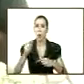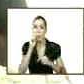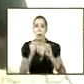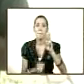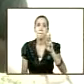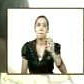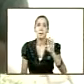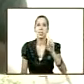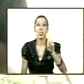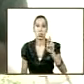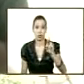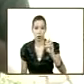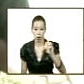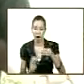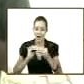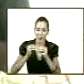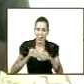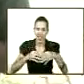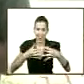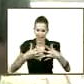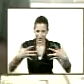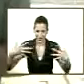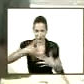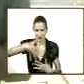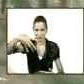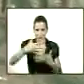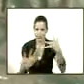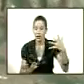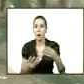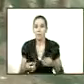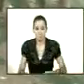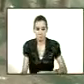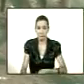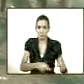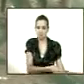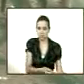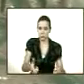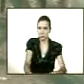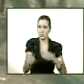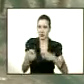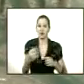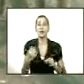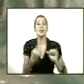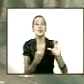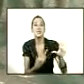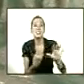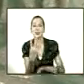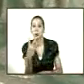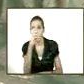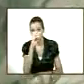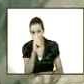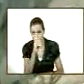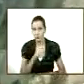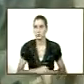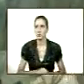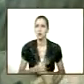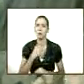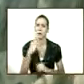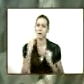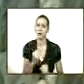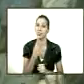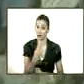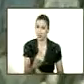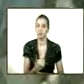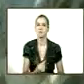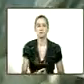Flores remienda su red para ponerla en condiciones que le permitan pescar. Tiene 74 años de edad. Con voz firme